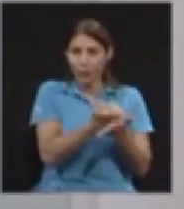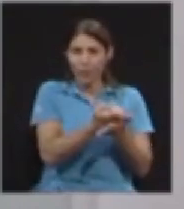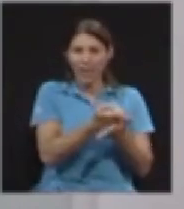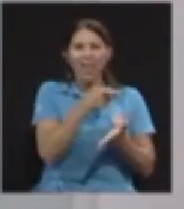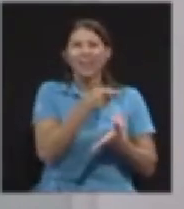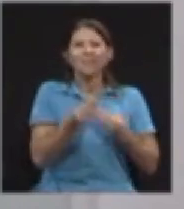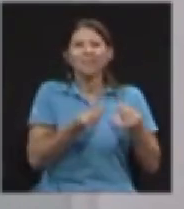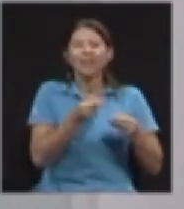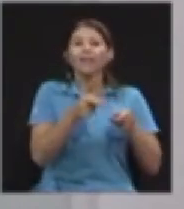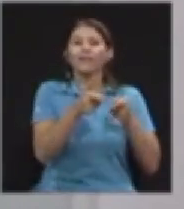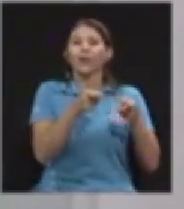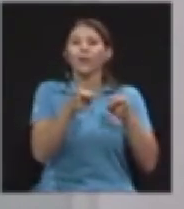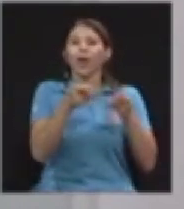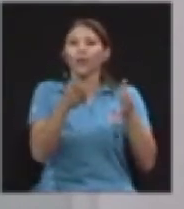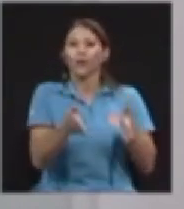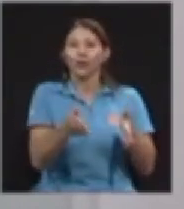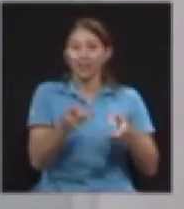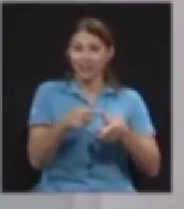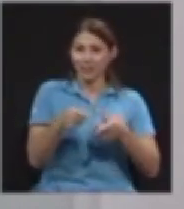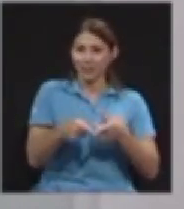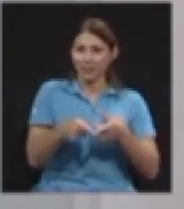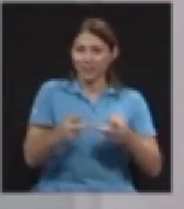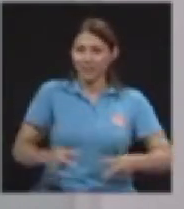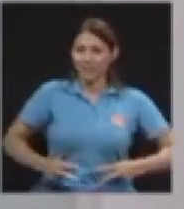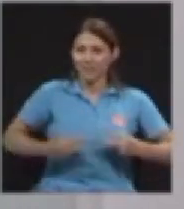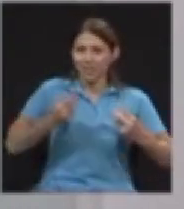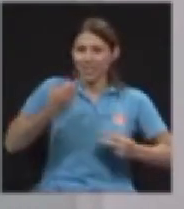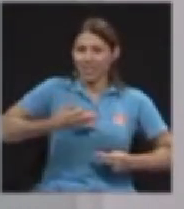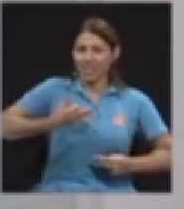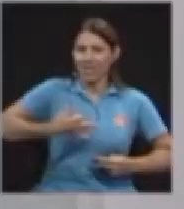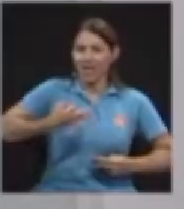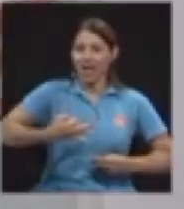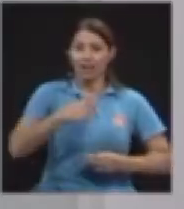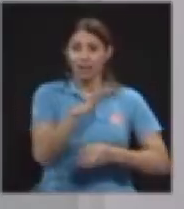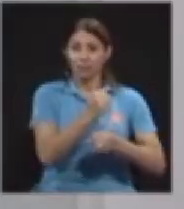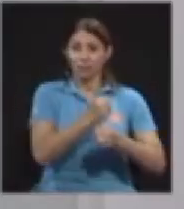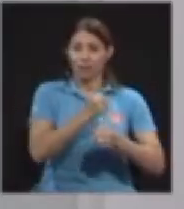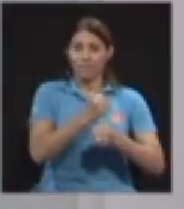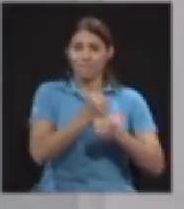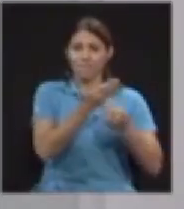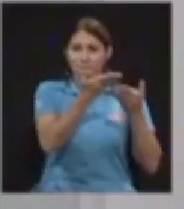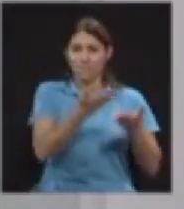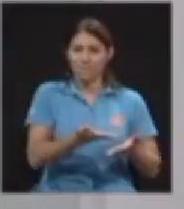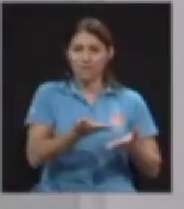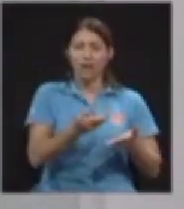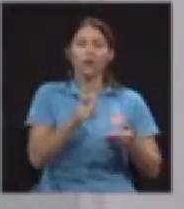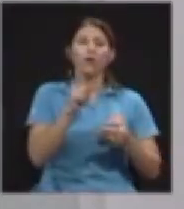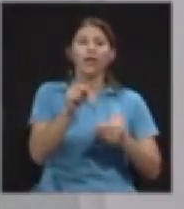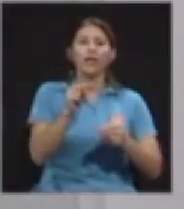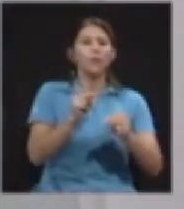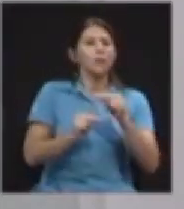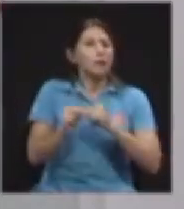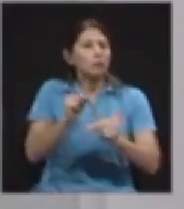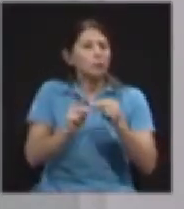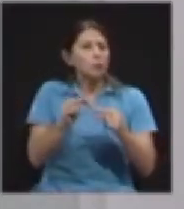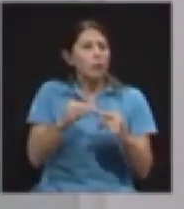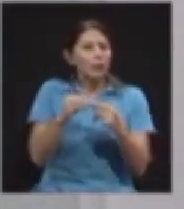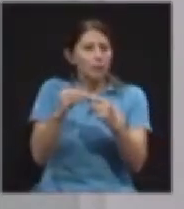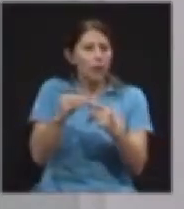manera que en la vida diaria de las actividades de don Edgar en un mercado particular al cual nos referiremos